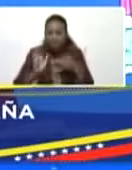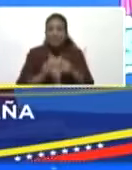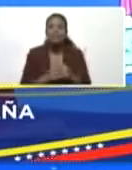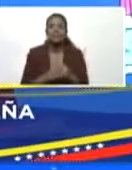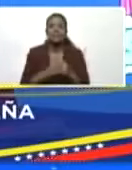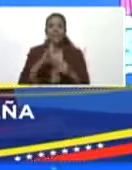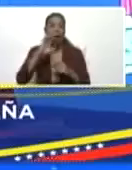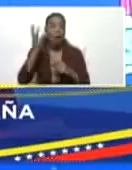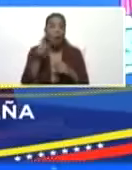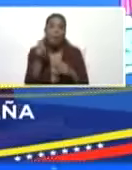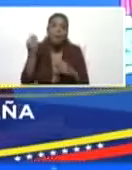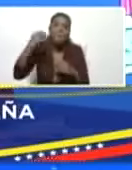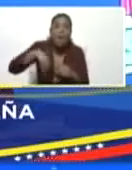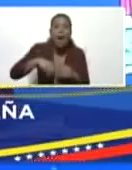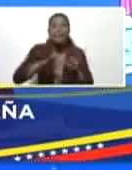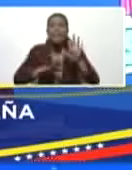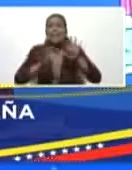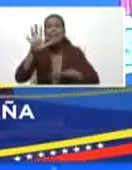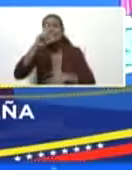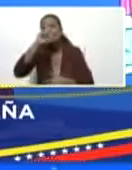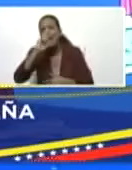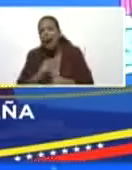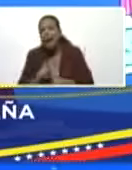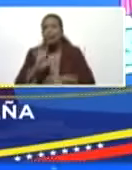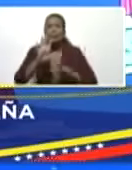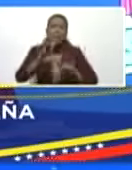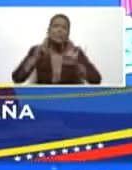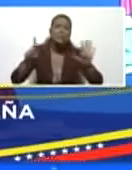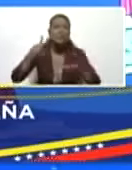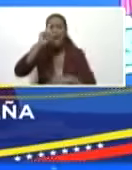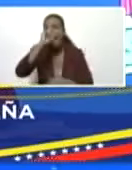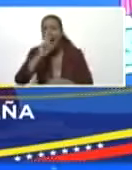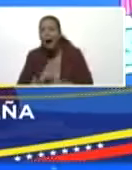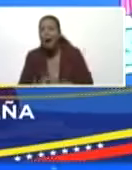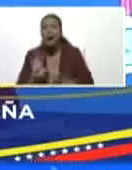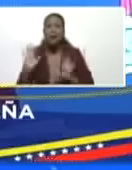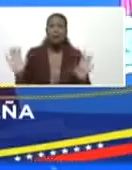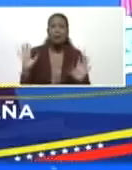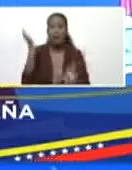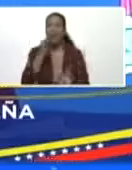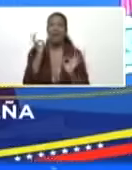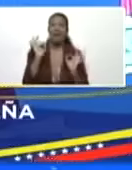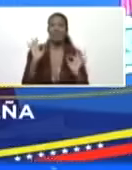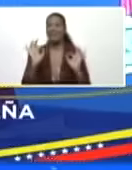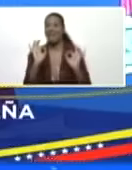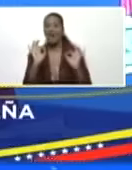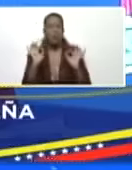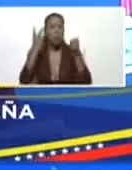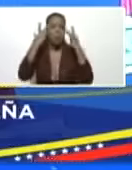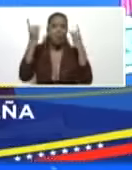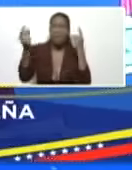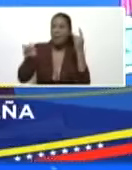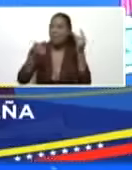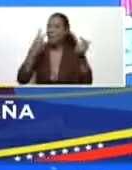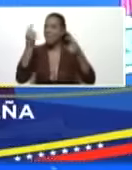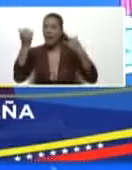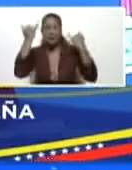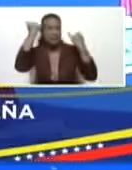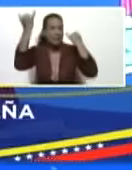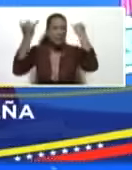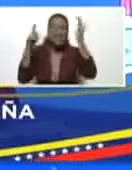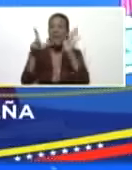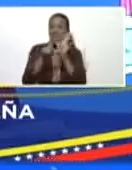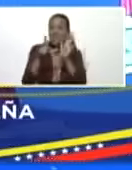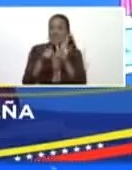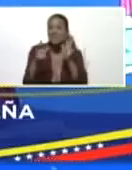y la generación más jovencita, que yo le llamo la generación genial, porque son muchachos genios de los